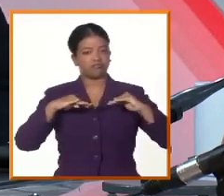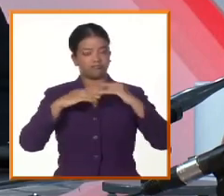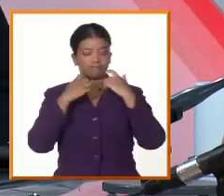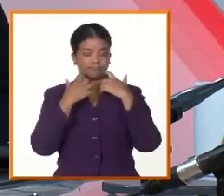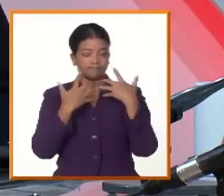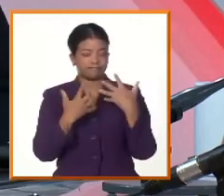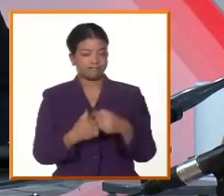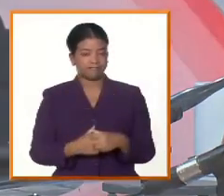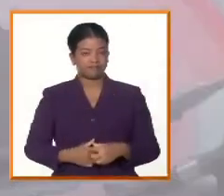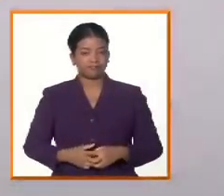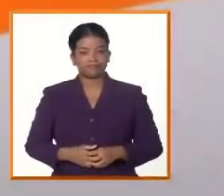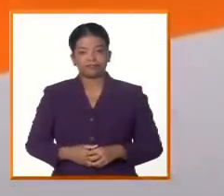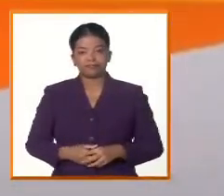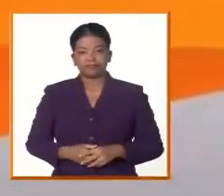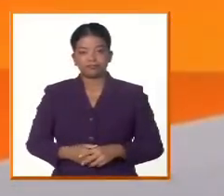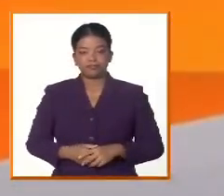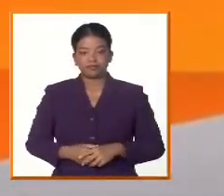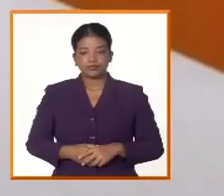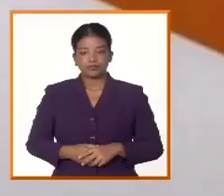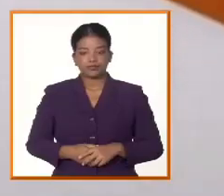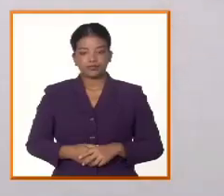nuestro programa de hoy